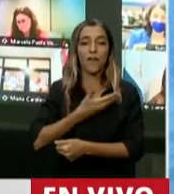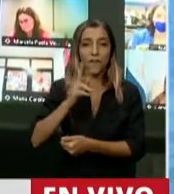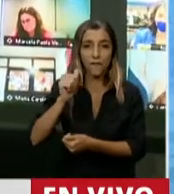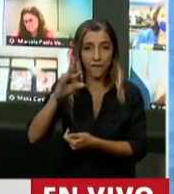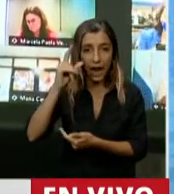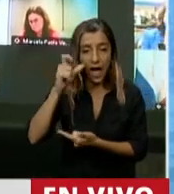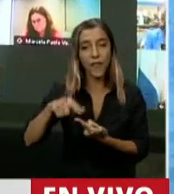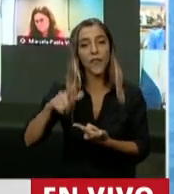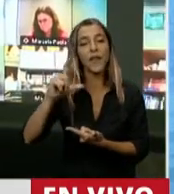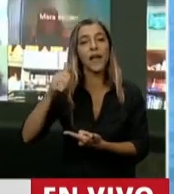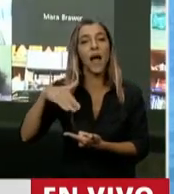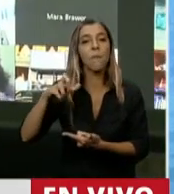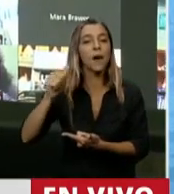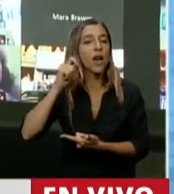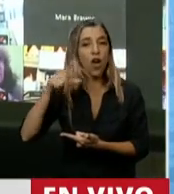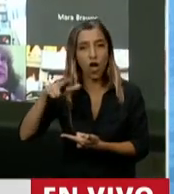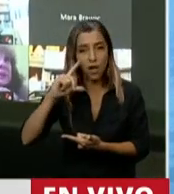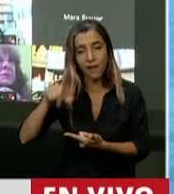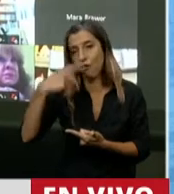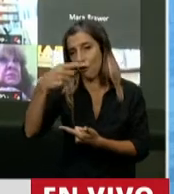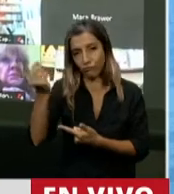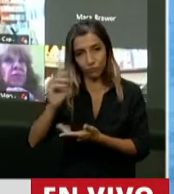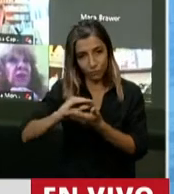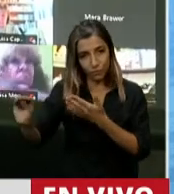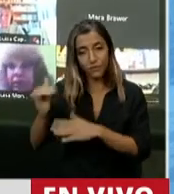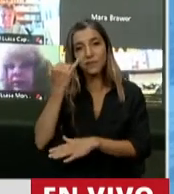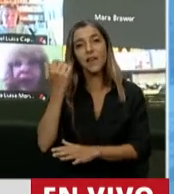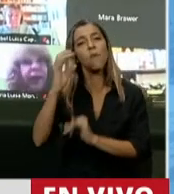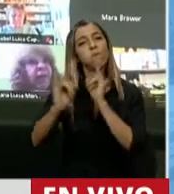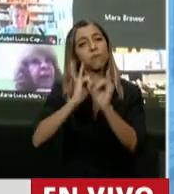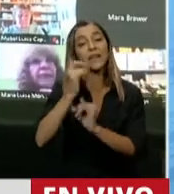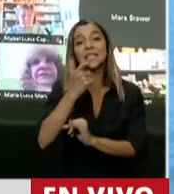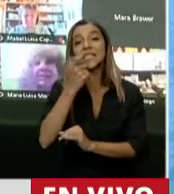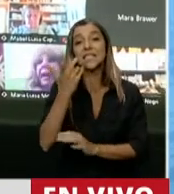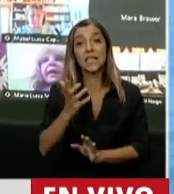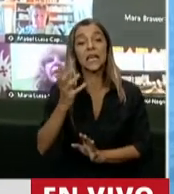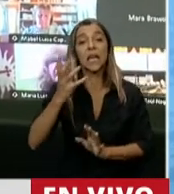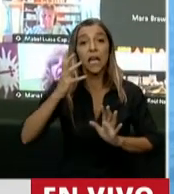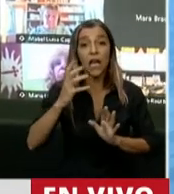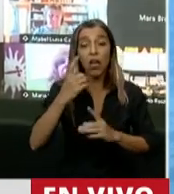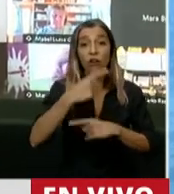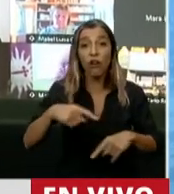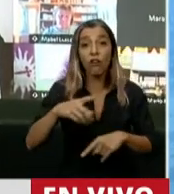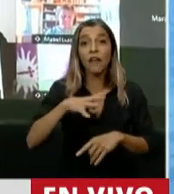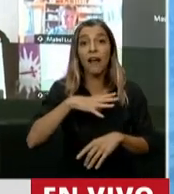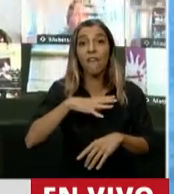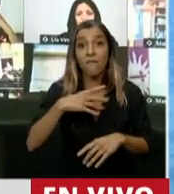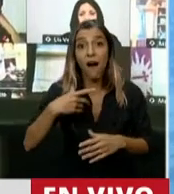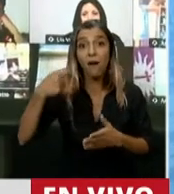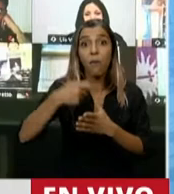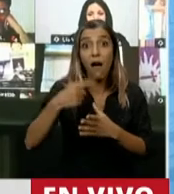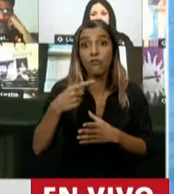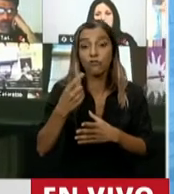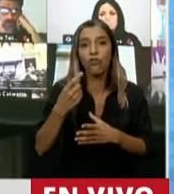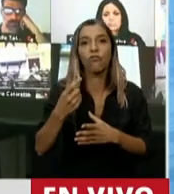y otros diputados es que si recuperamos lo robado se puede recaudar el doble de